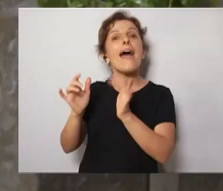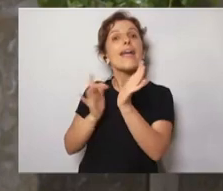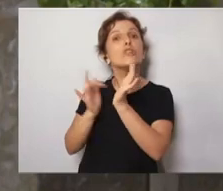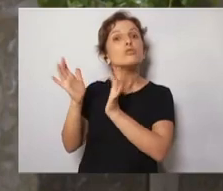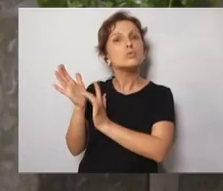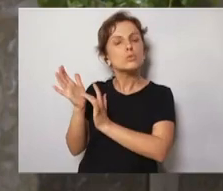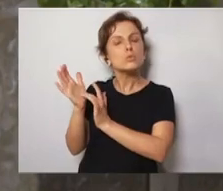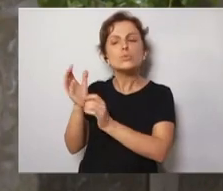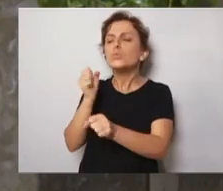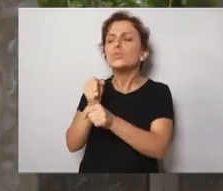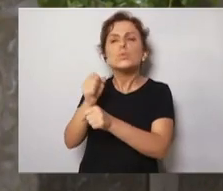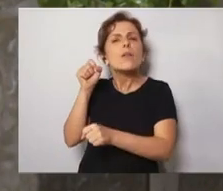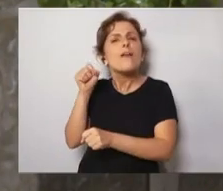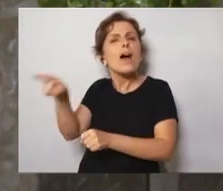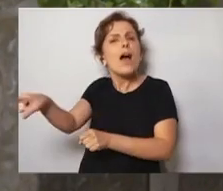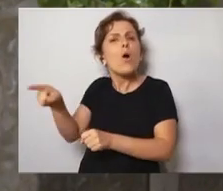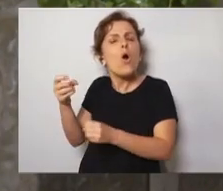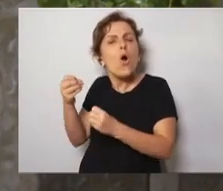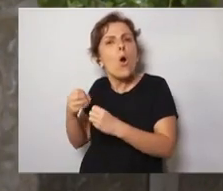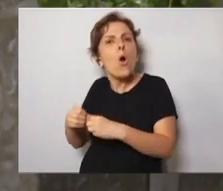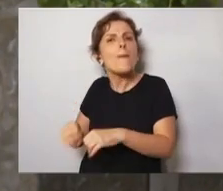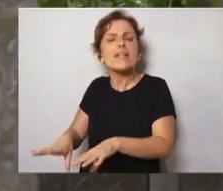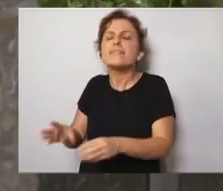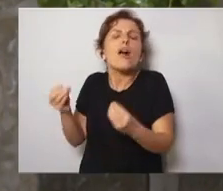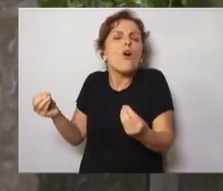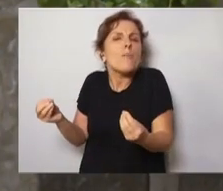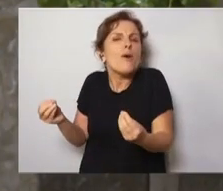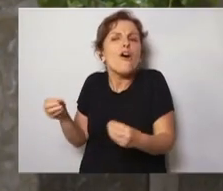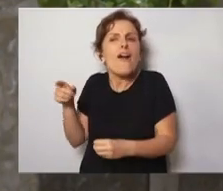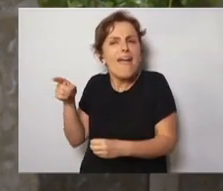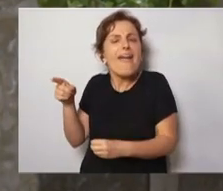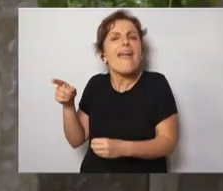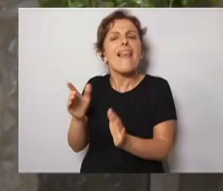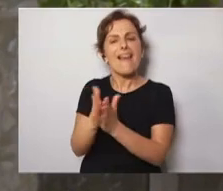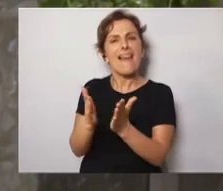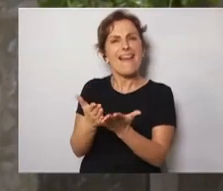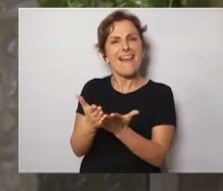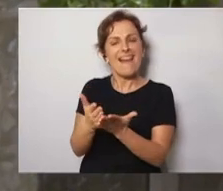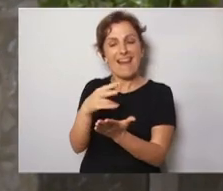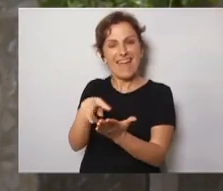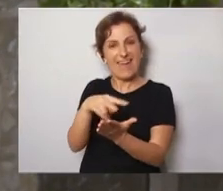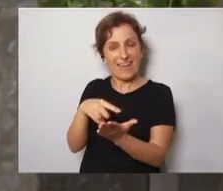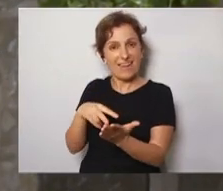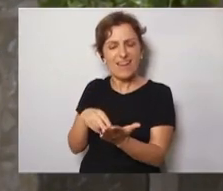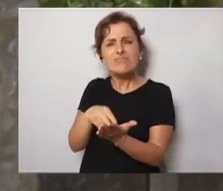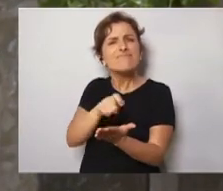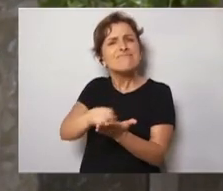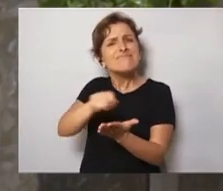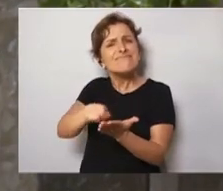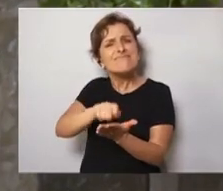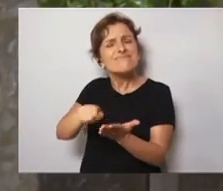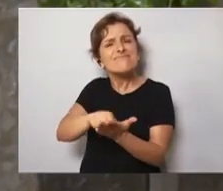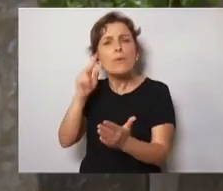empieza leyendo la palabra de dios del profeta isaías el señor me ha